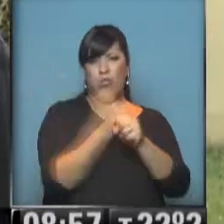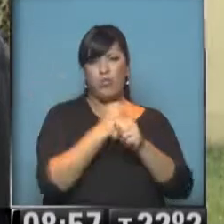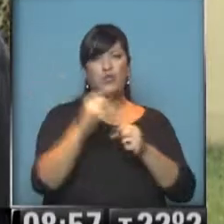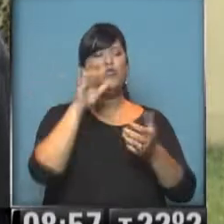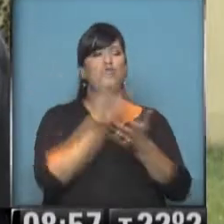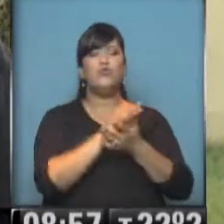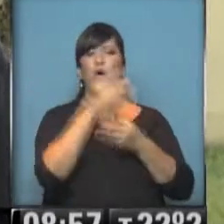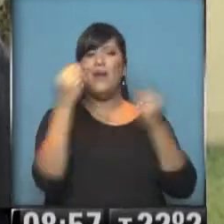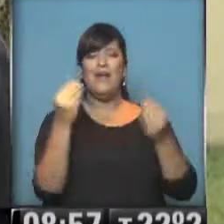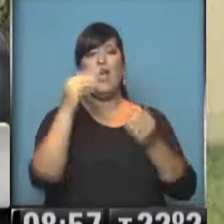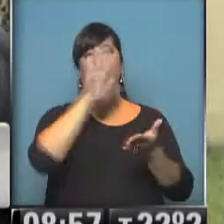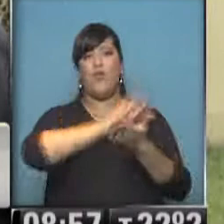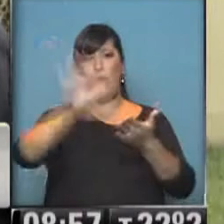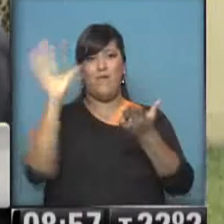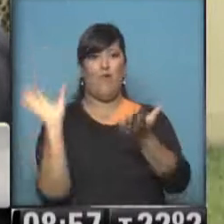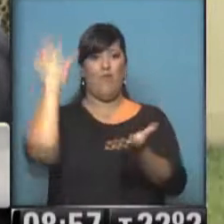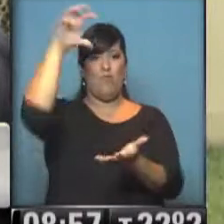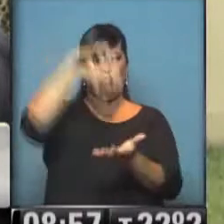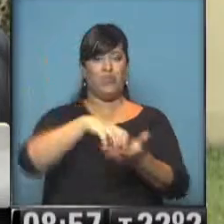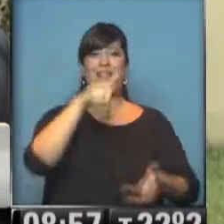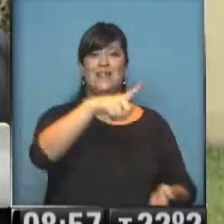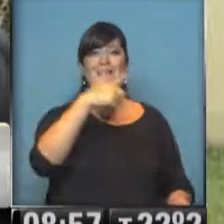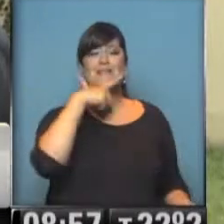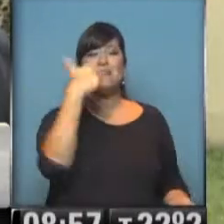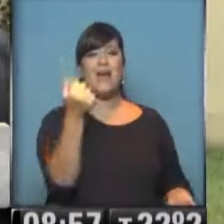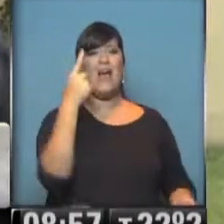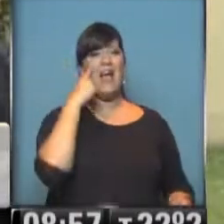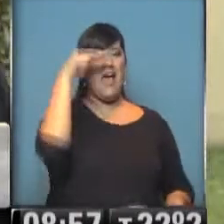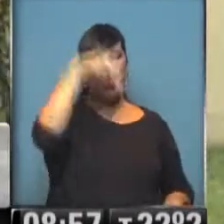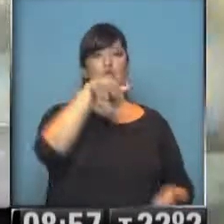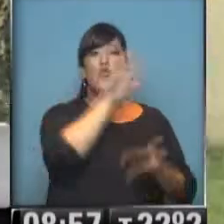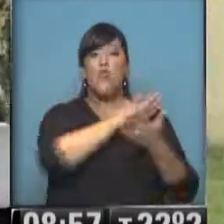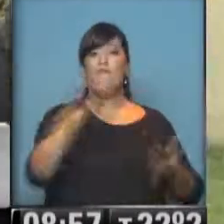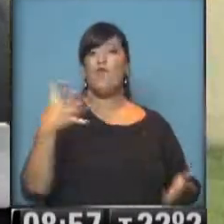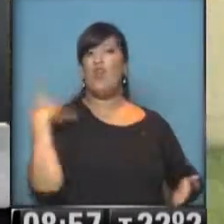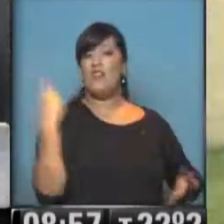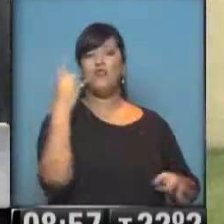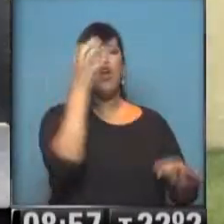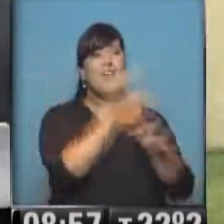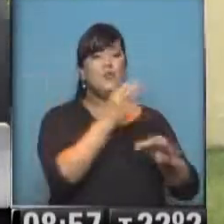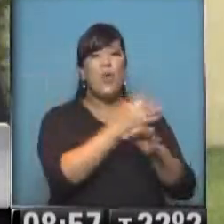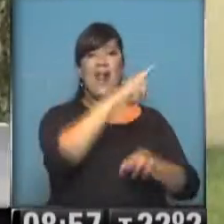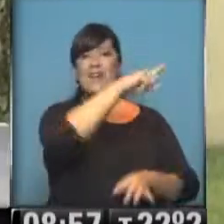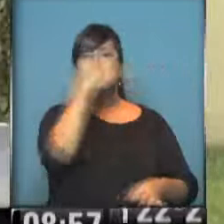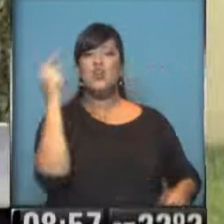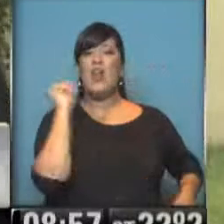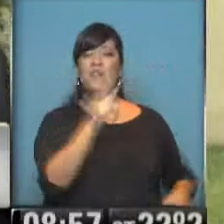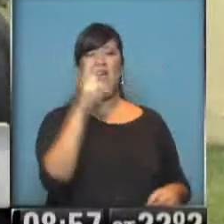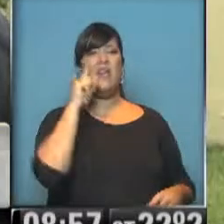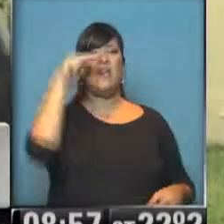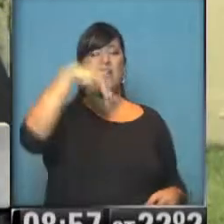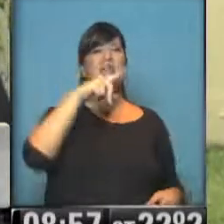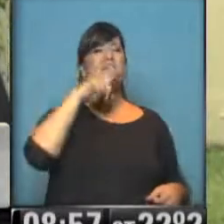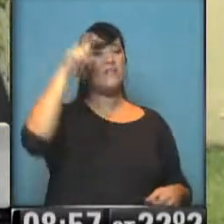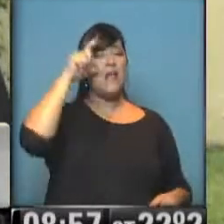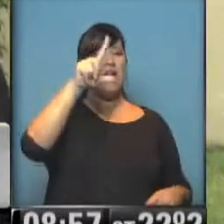con un nuevo organismo bueno ahora marcelo saín será el nuevo director de la escuela nacional de inteligencia estamos